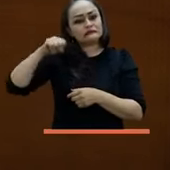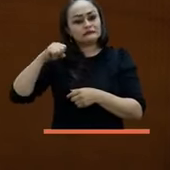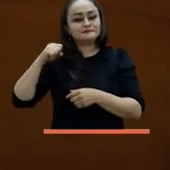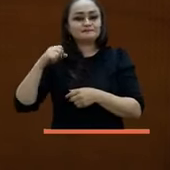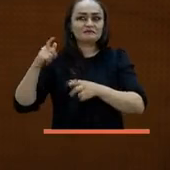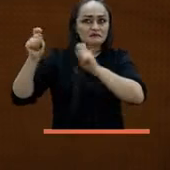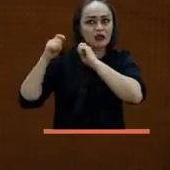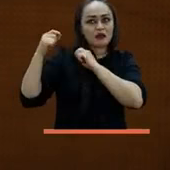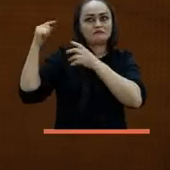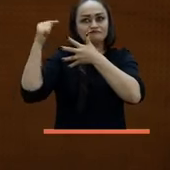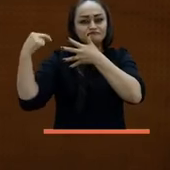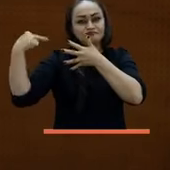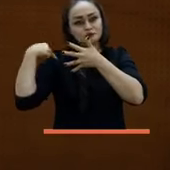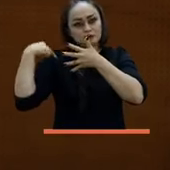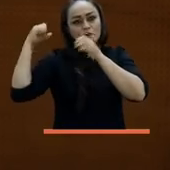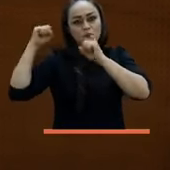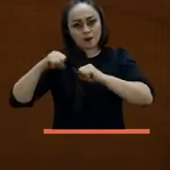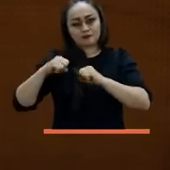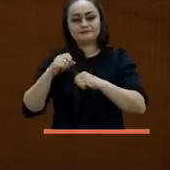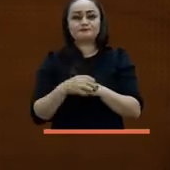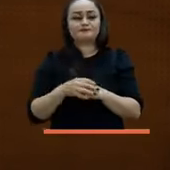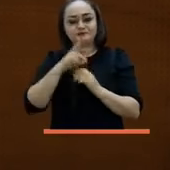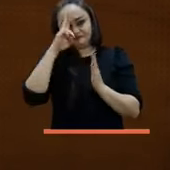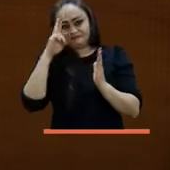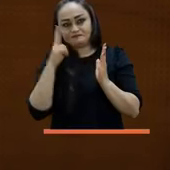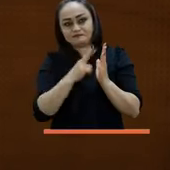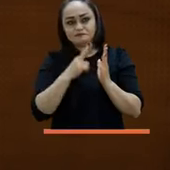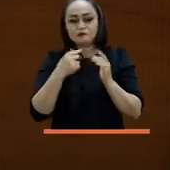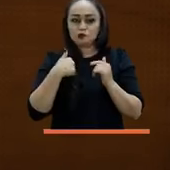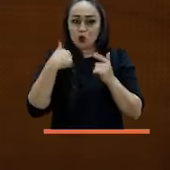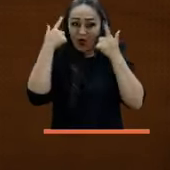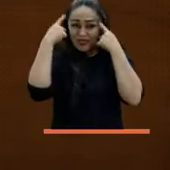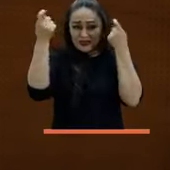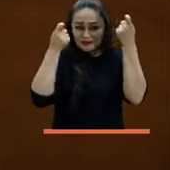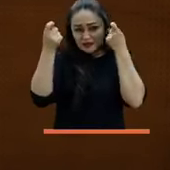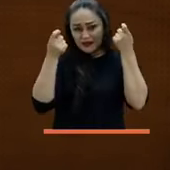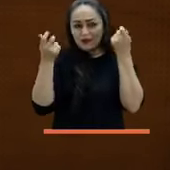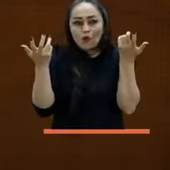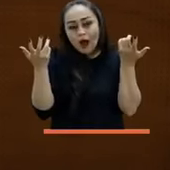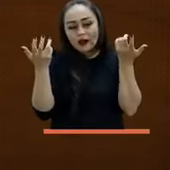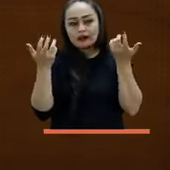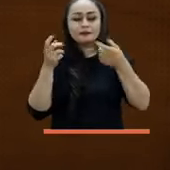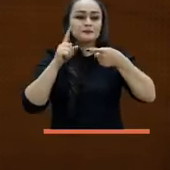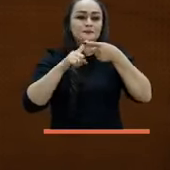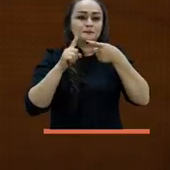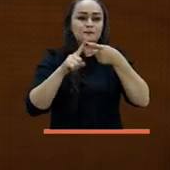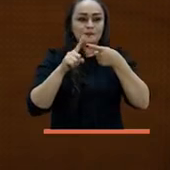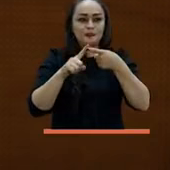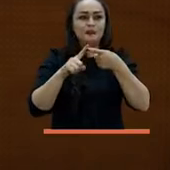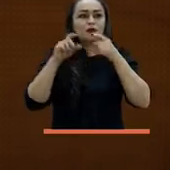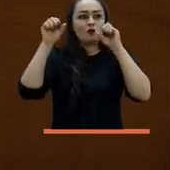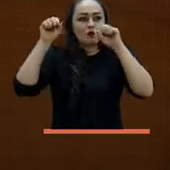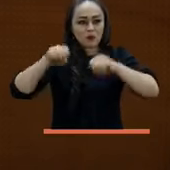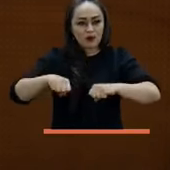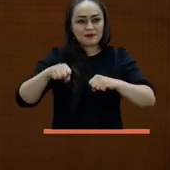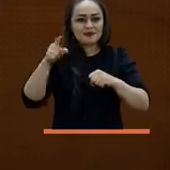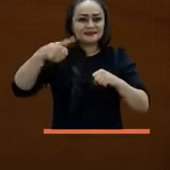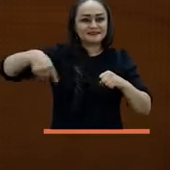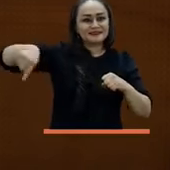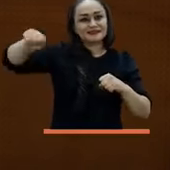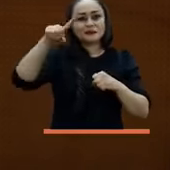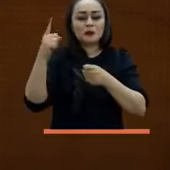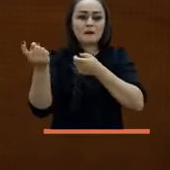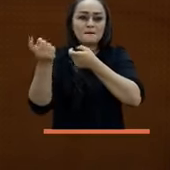tenemos varias estrategias una de ellas por ejemplo es invitarles a ser parte de los webs que son los